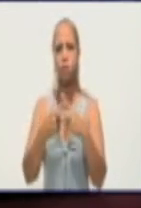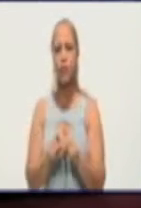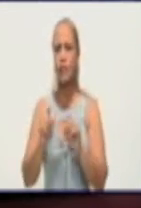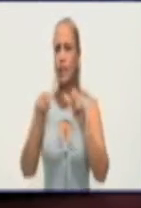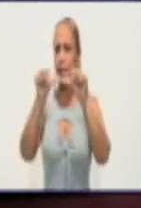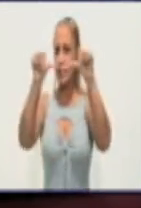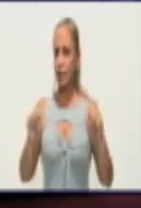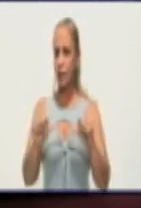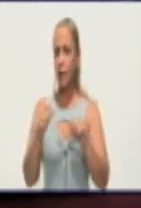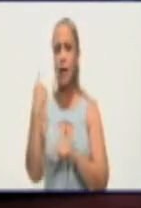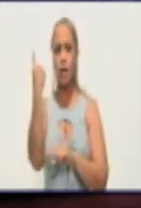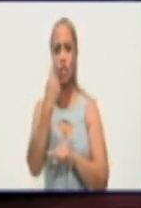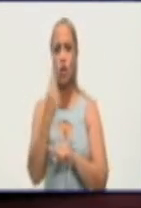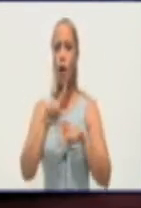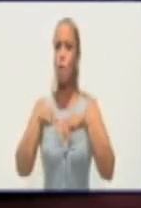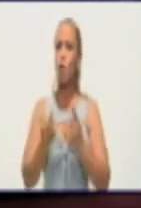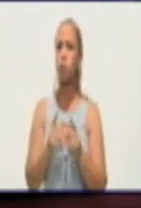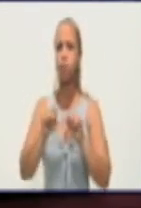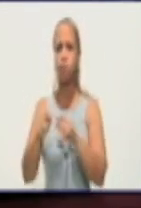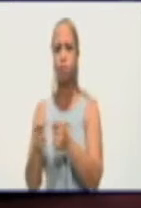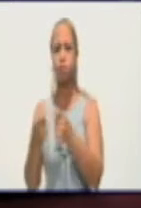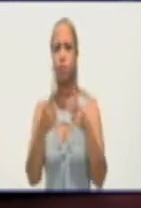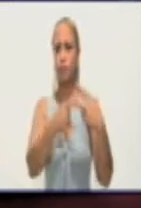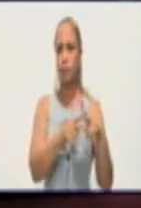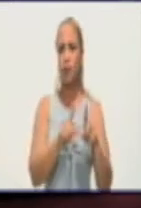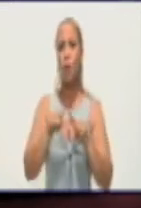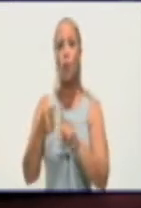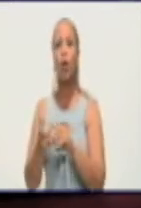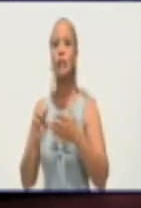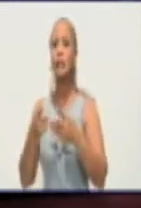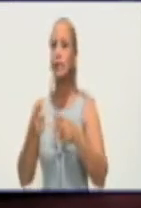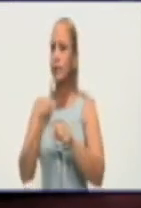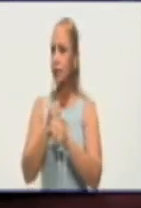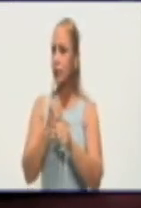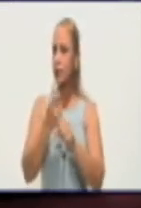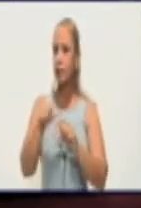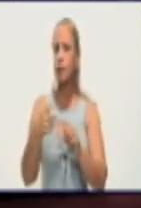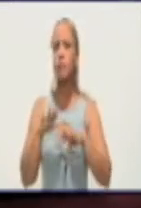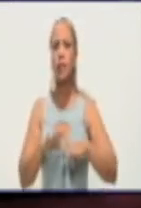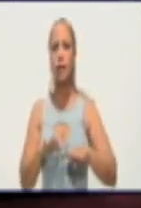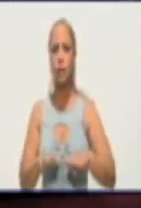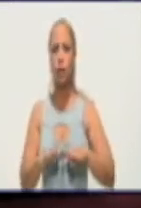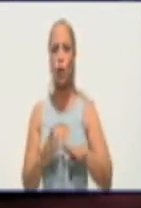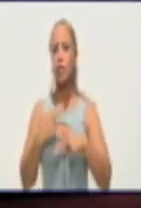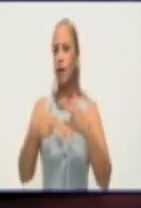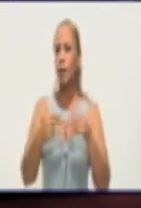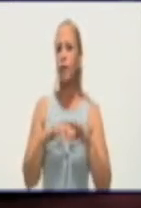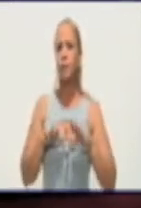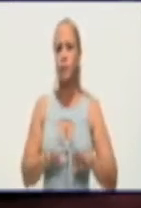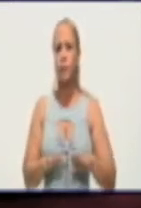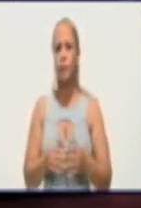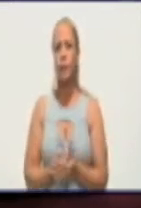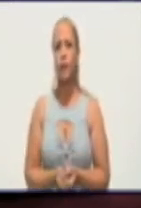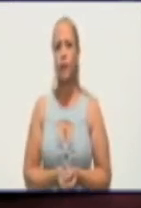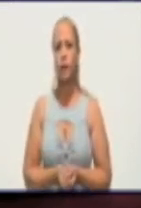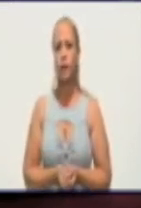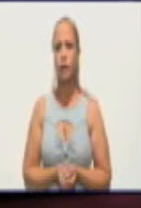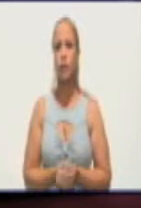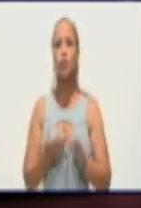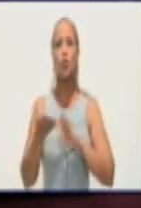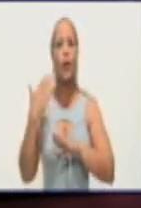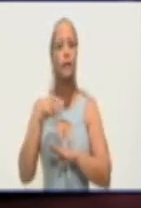nacional precisamente por averías y otros por las labores de mantenimiento que habían sido aplazadas si correspondían labor de mantenimiento durante el